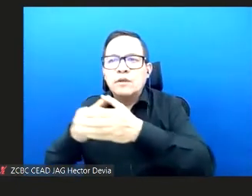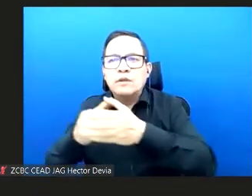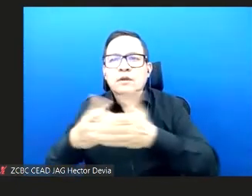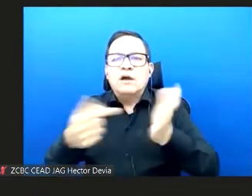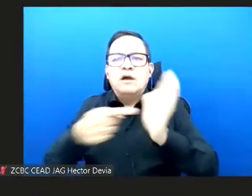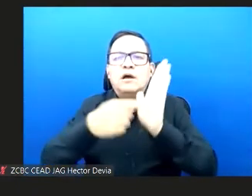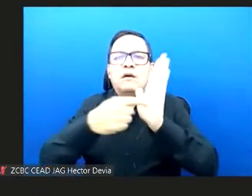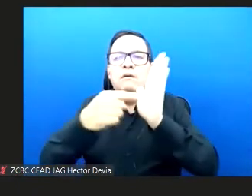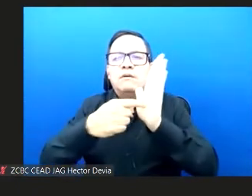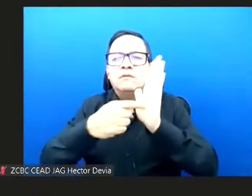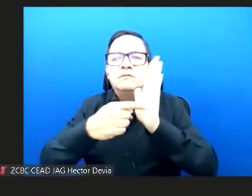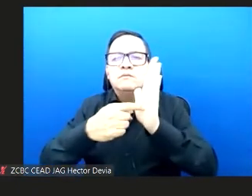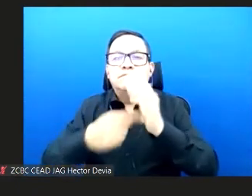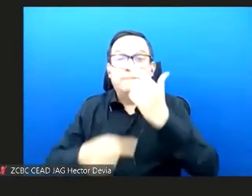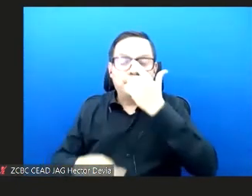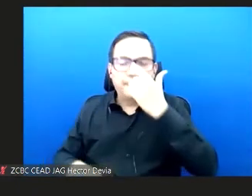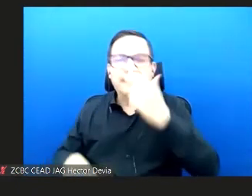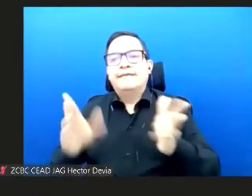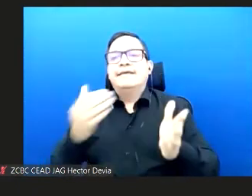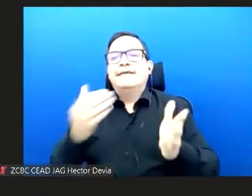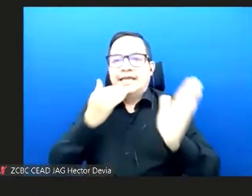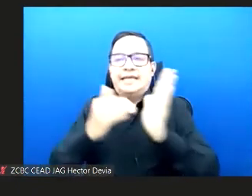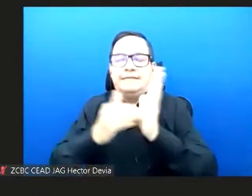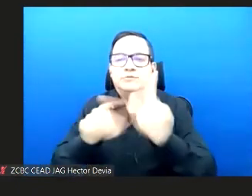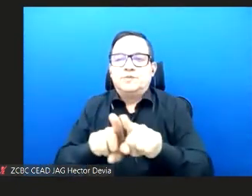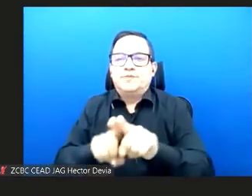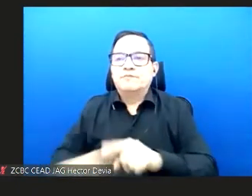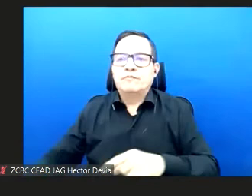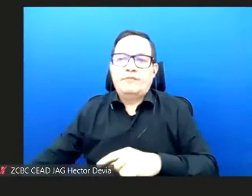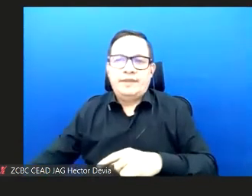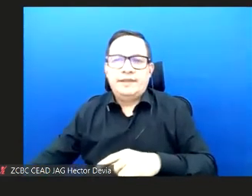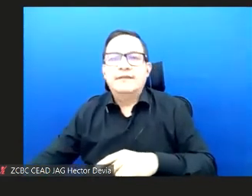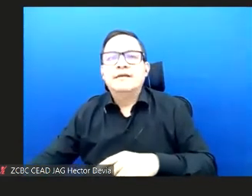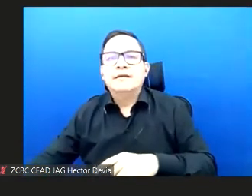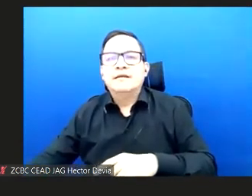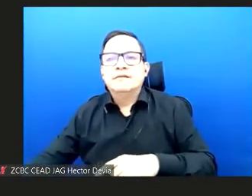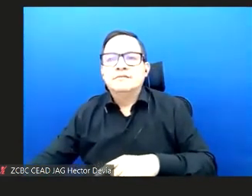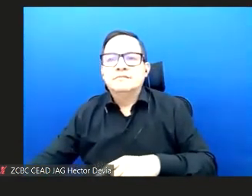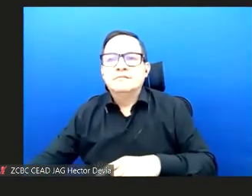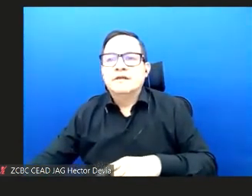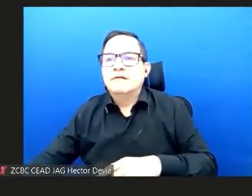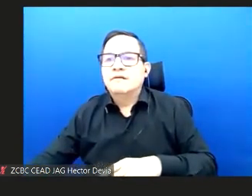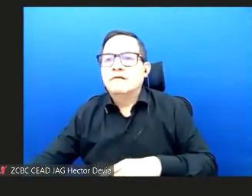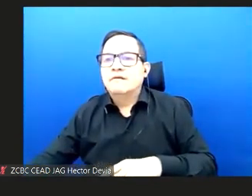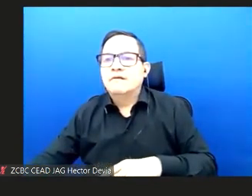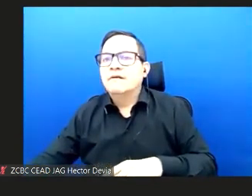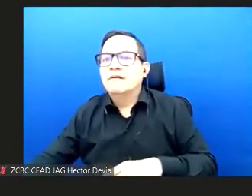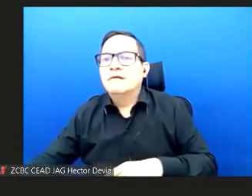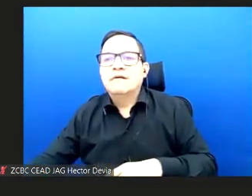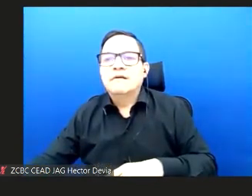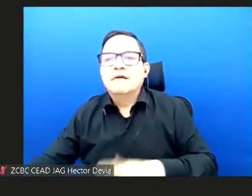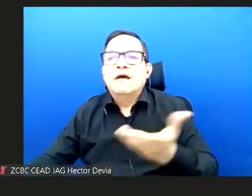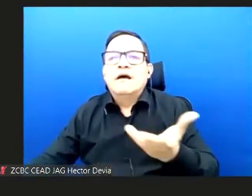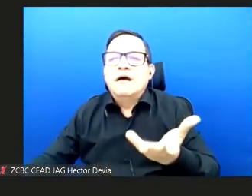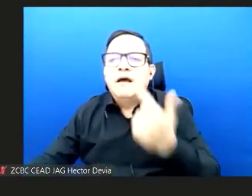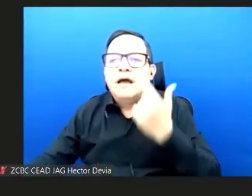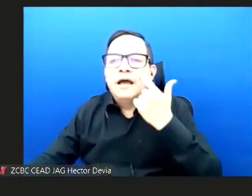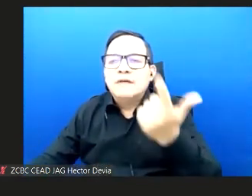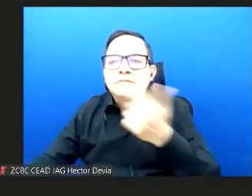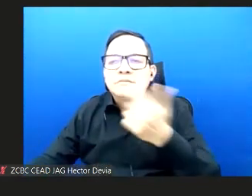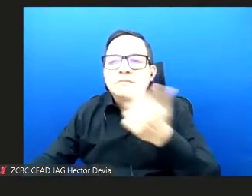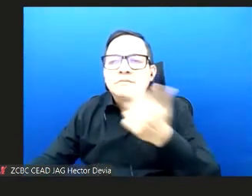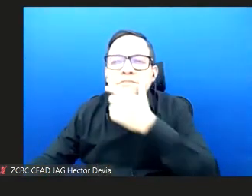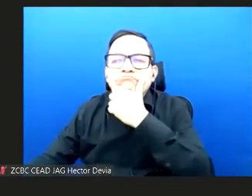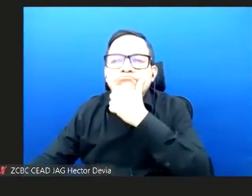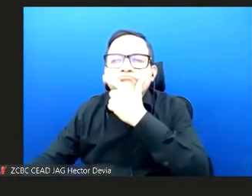operación. Tenemos aquí 2 operaciones y una igualdad. ¿Cuál es la idea? Que a partir de esta